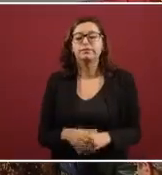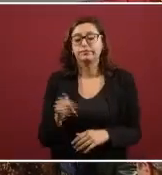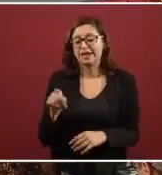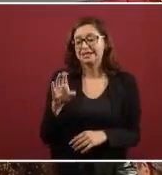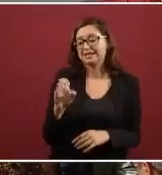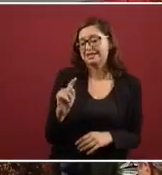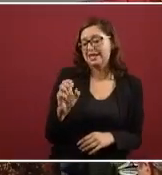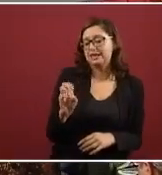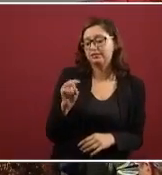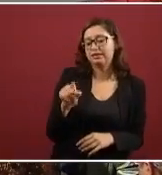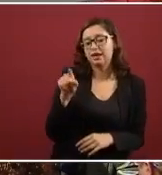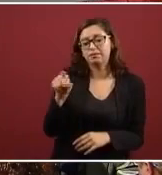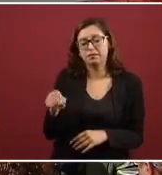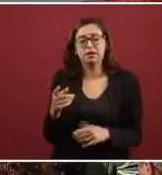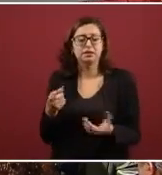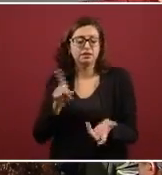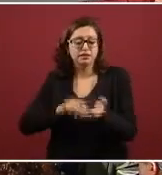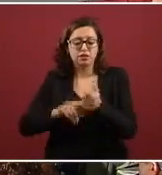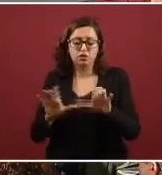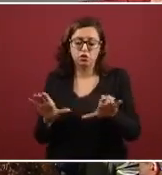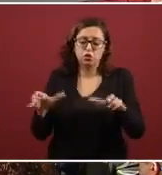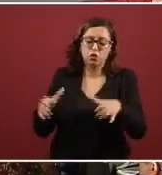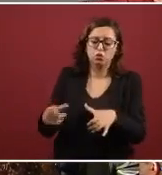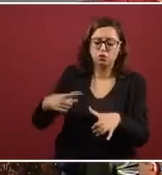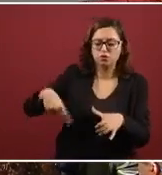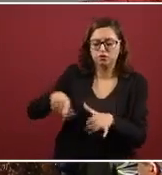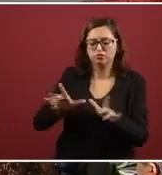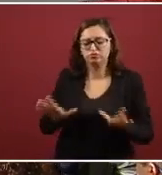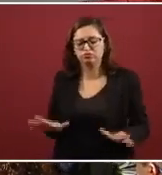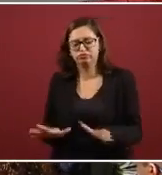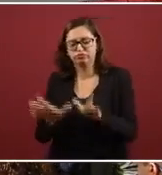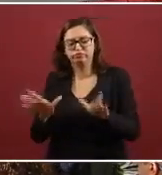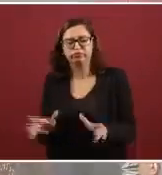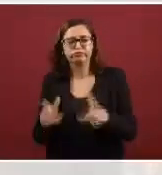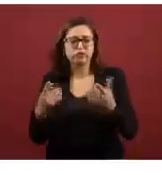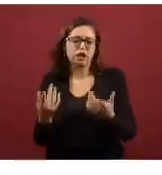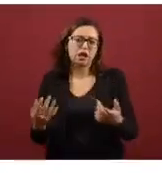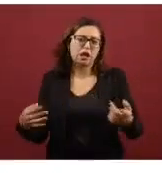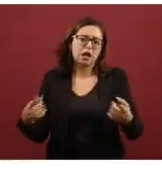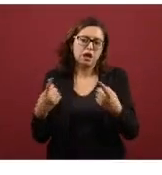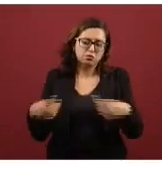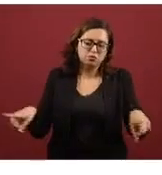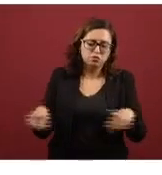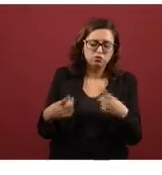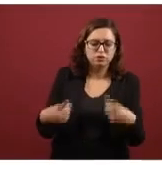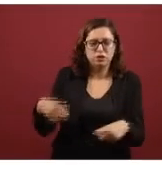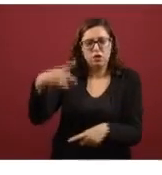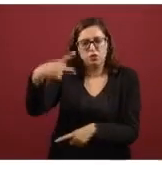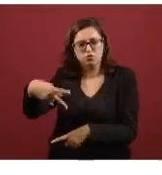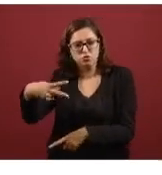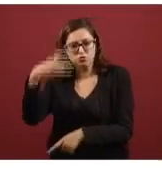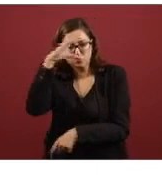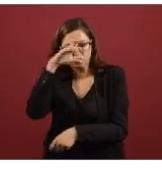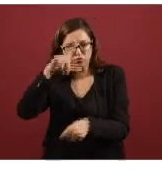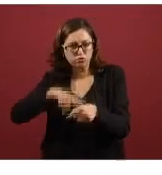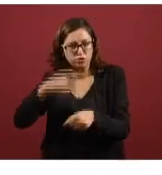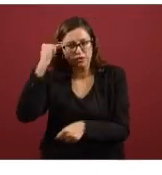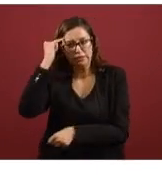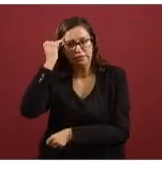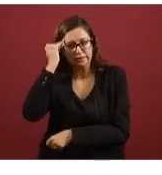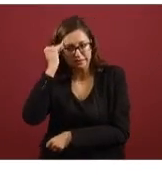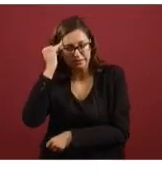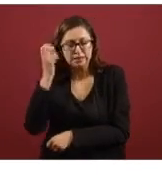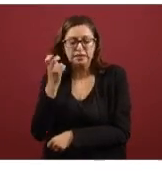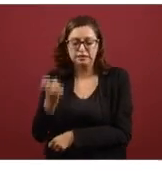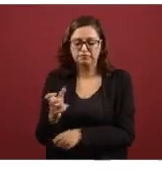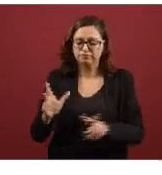musical con principios comunitarios para consolidar las bandas filarmónicas de los pueblos mijes y de otros hablantes indígenas. Por eso se